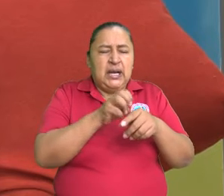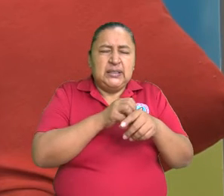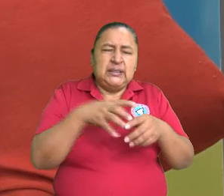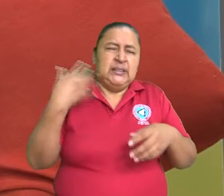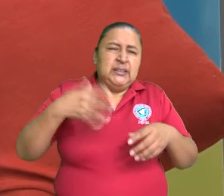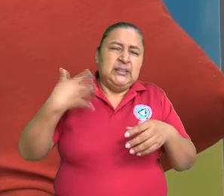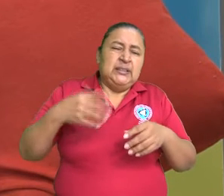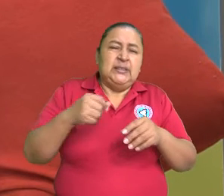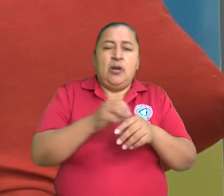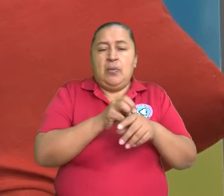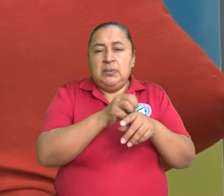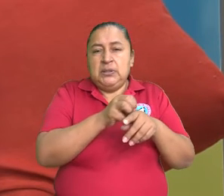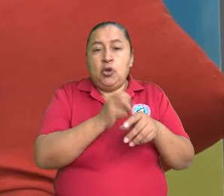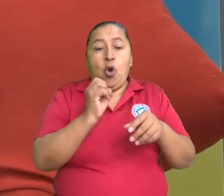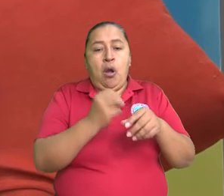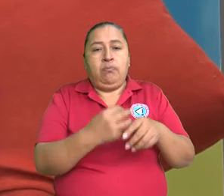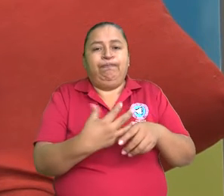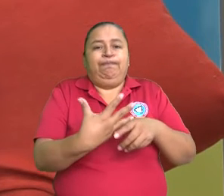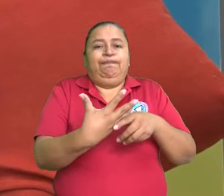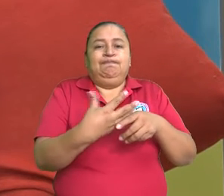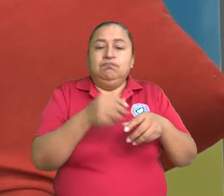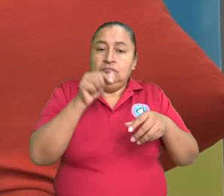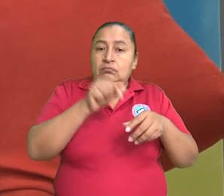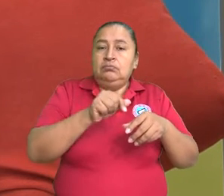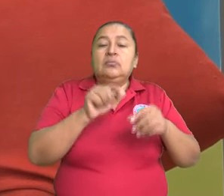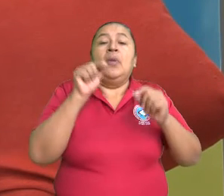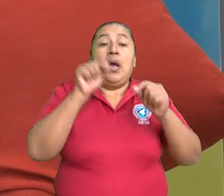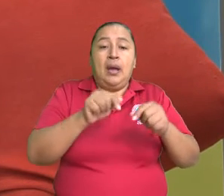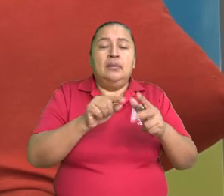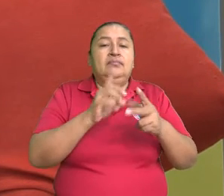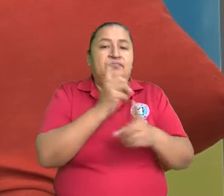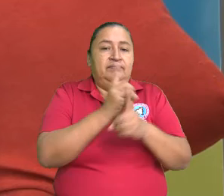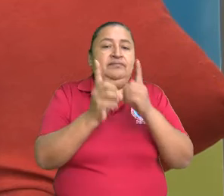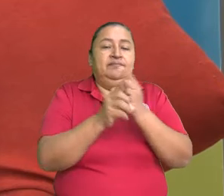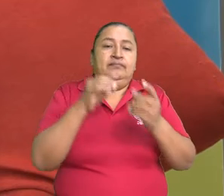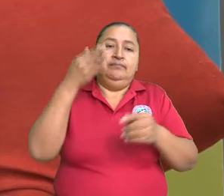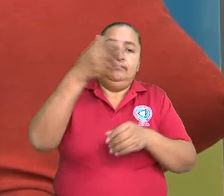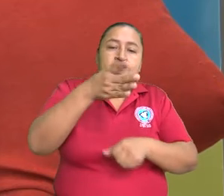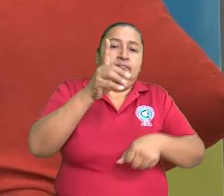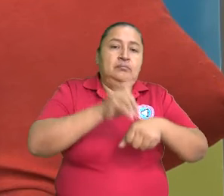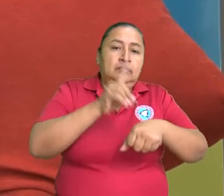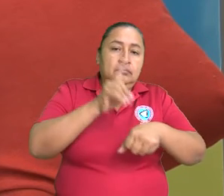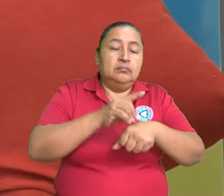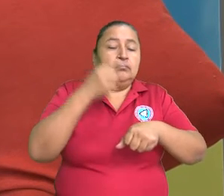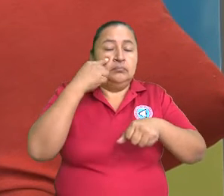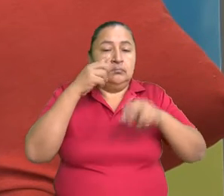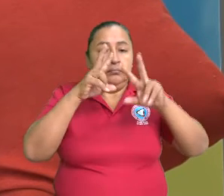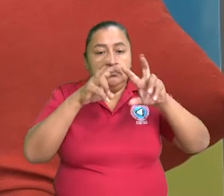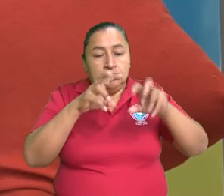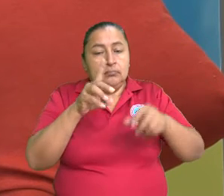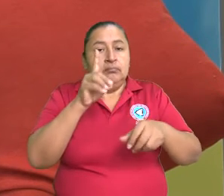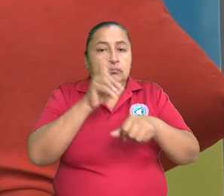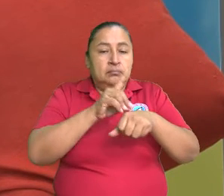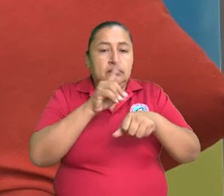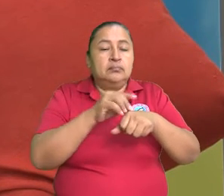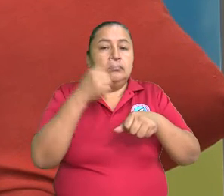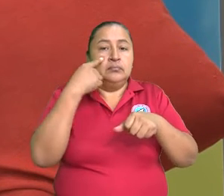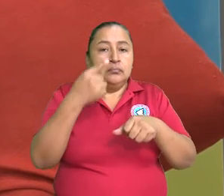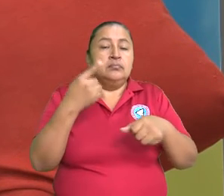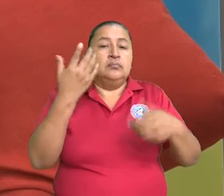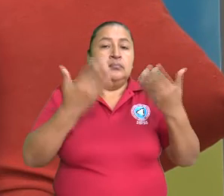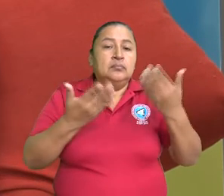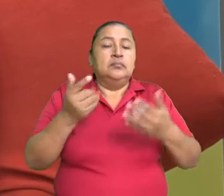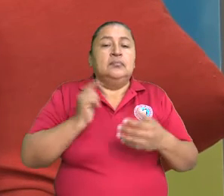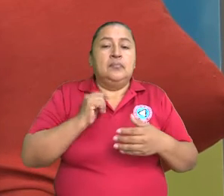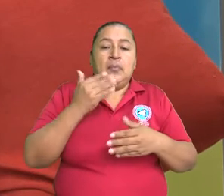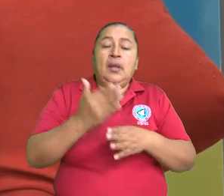picazón, ¿verdad? O inflamación, entonces es el momento de revisarse. Y hay que revisarse porque así podemos